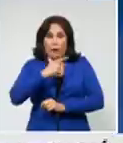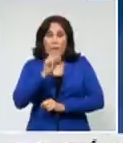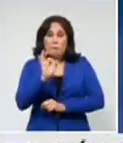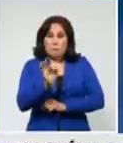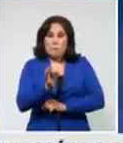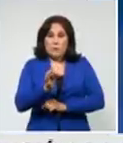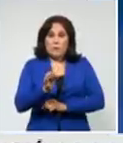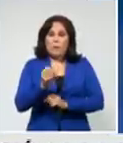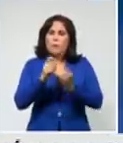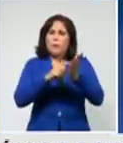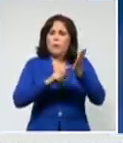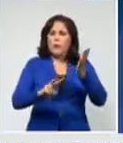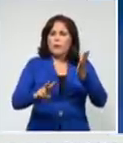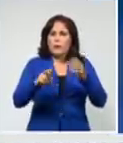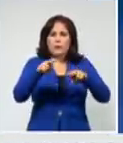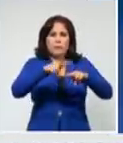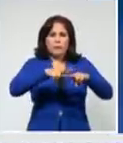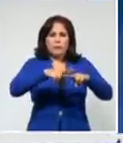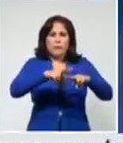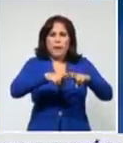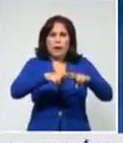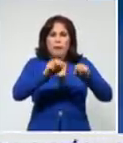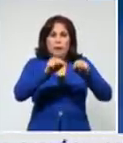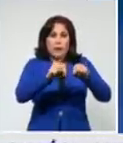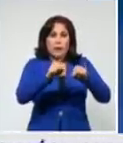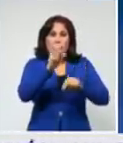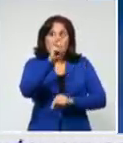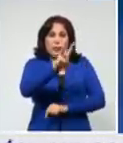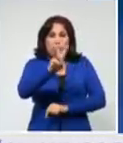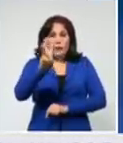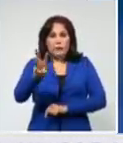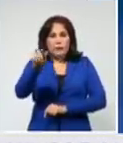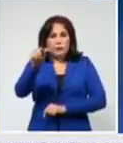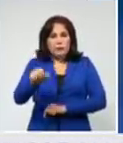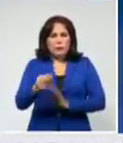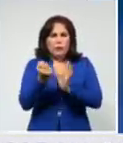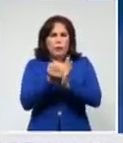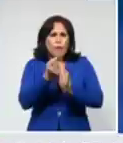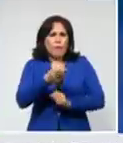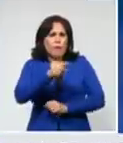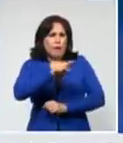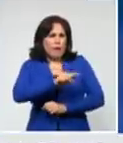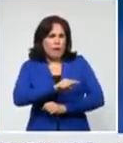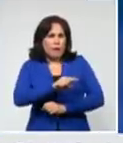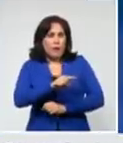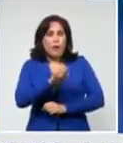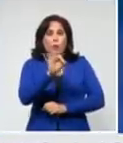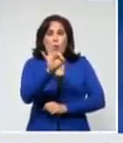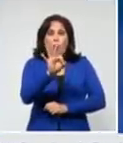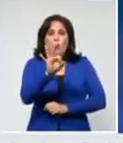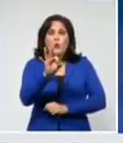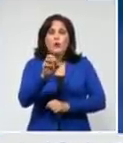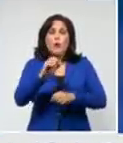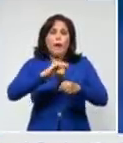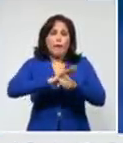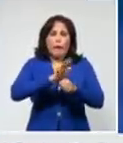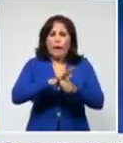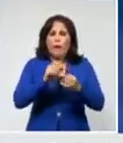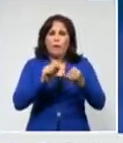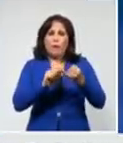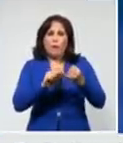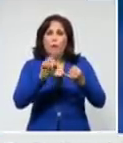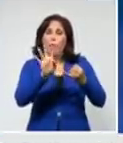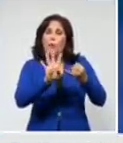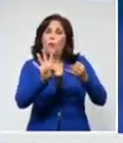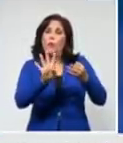la provincia de La Habana, los 33 casos diagnosticados pues son 8 de Arroyo Naranjo, 4